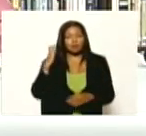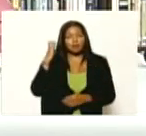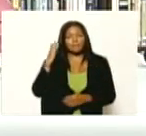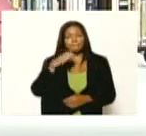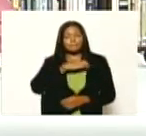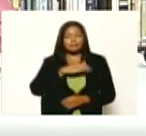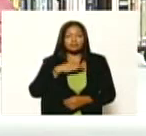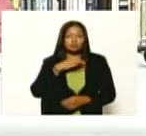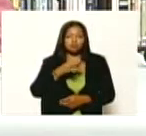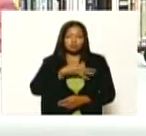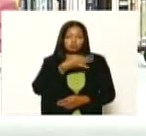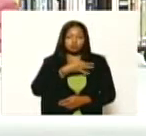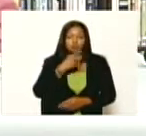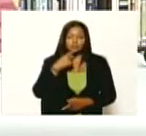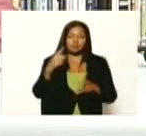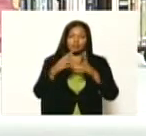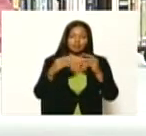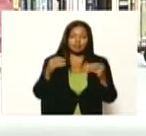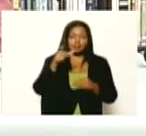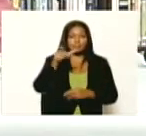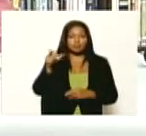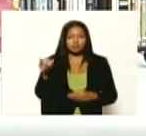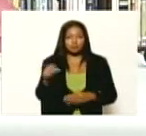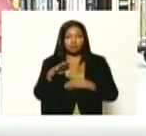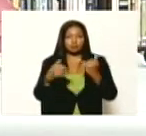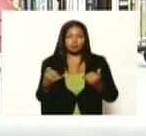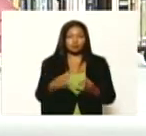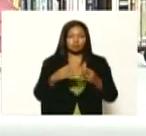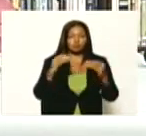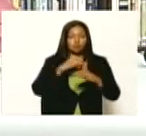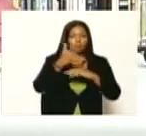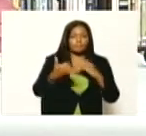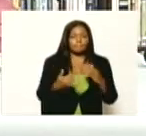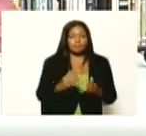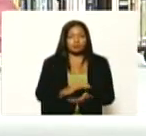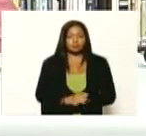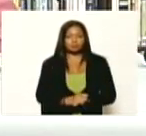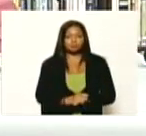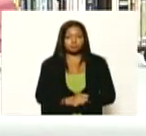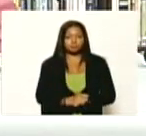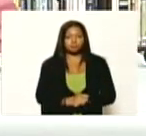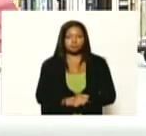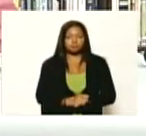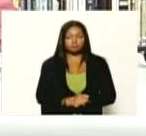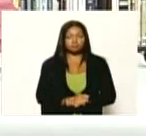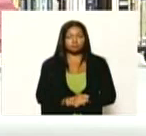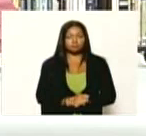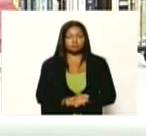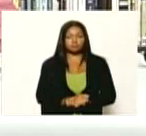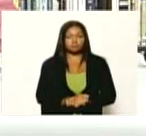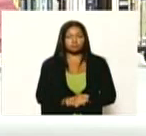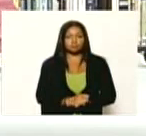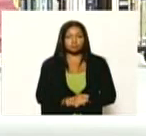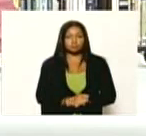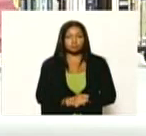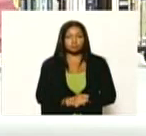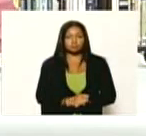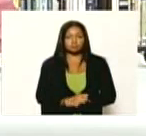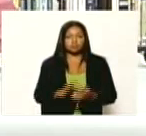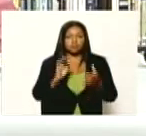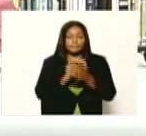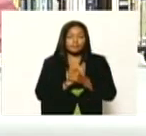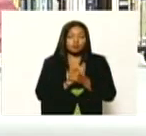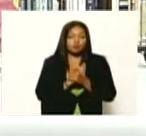sociales, para enfrentar a esta gente con todos sus planes conspirativos. Compañero